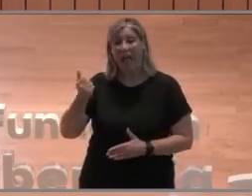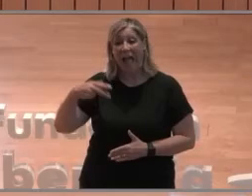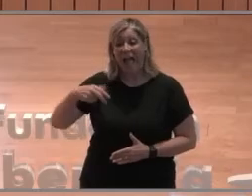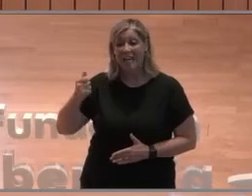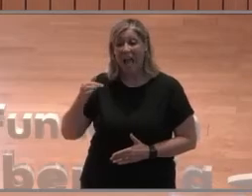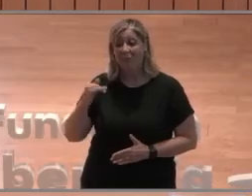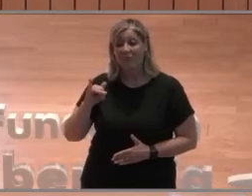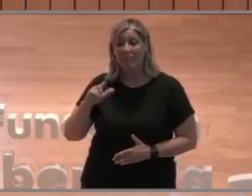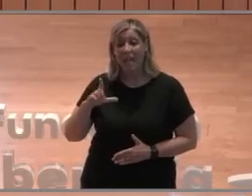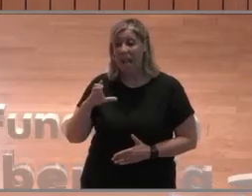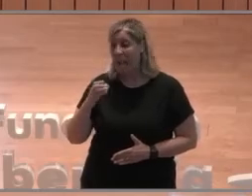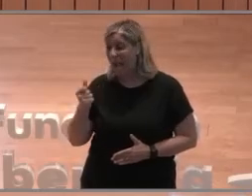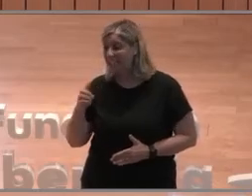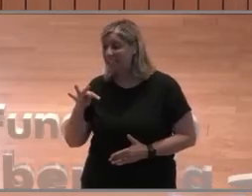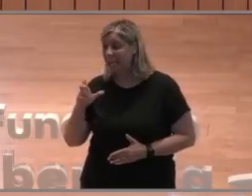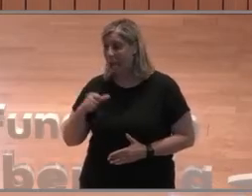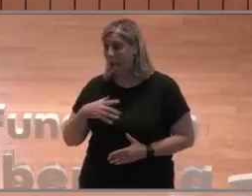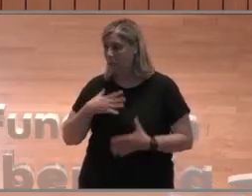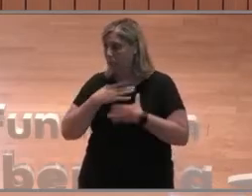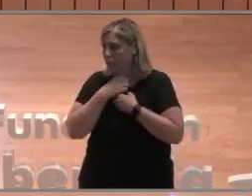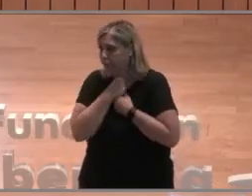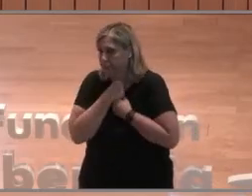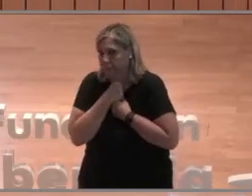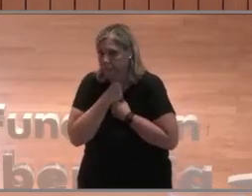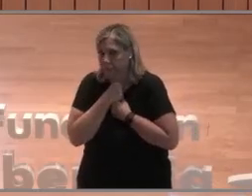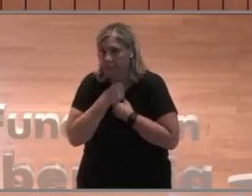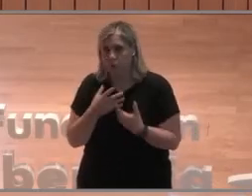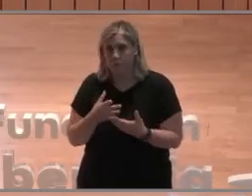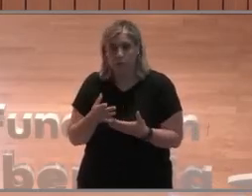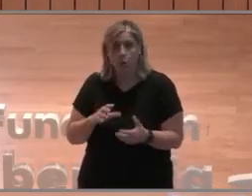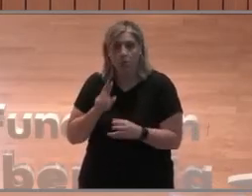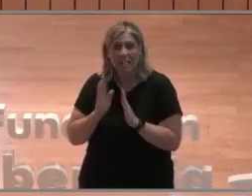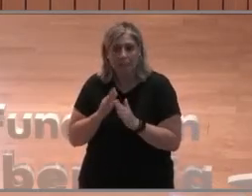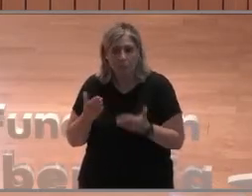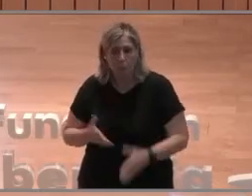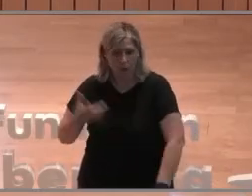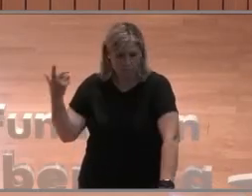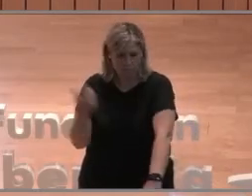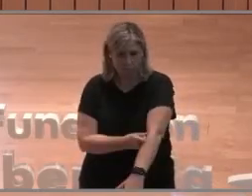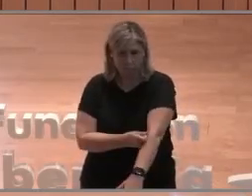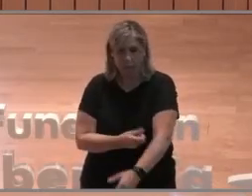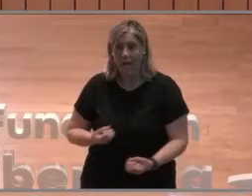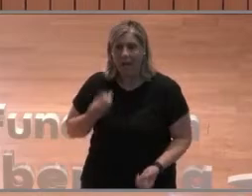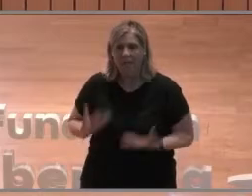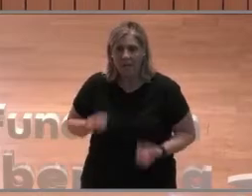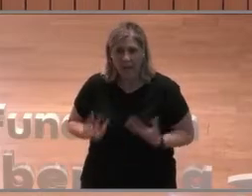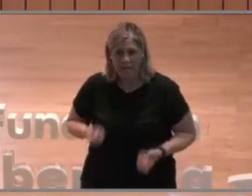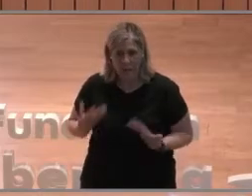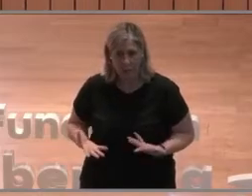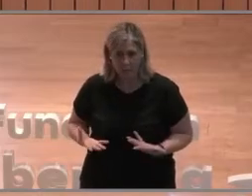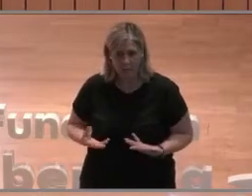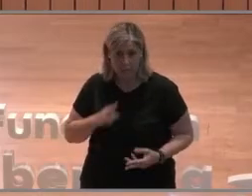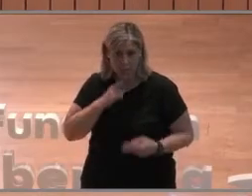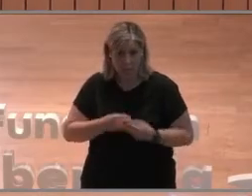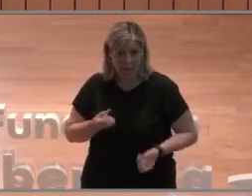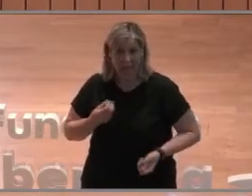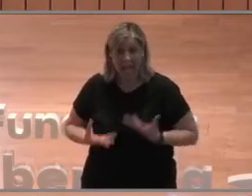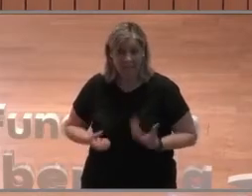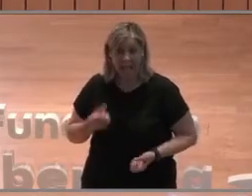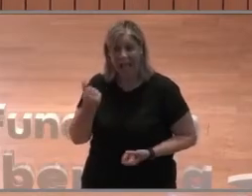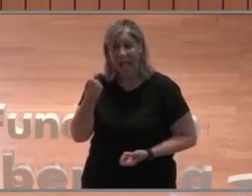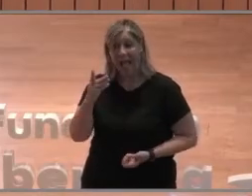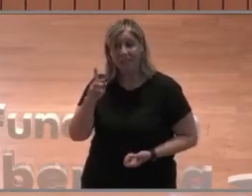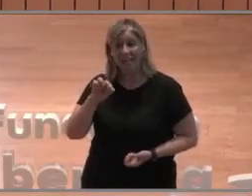tratamiento es adrenalina. Adrenalina subcutánea, adrenalina, depende de cómo estemos. A veces ponemos también